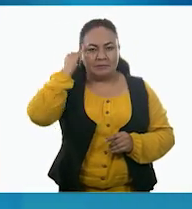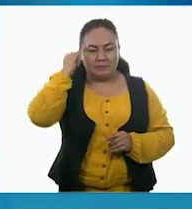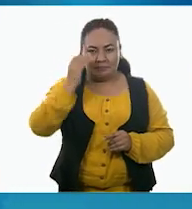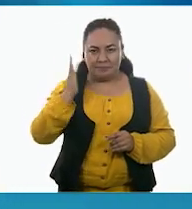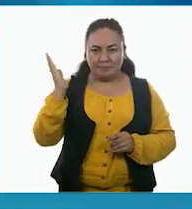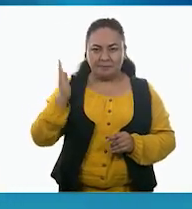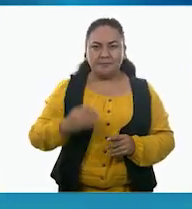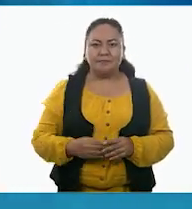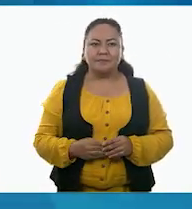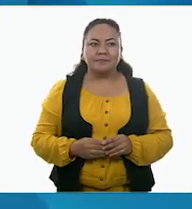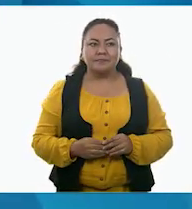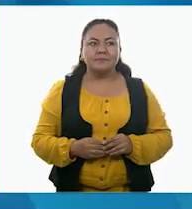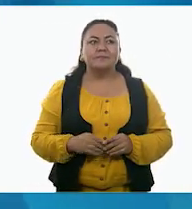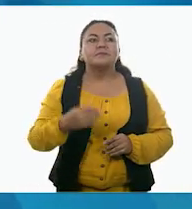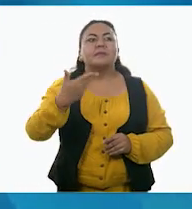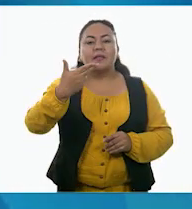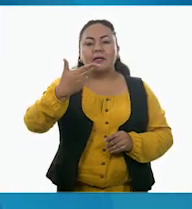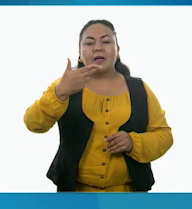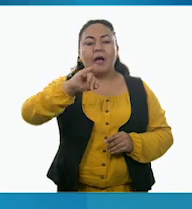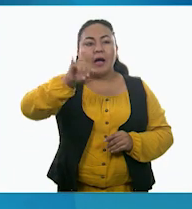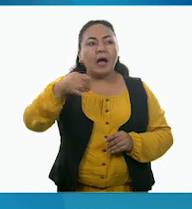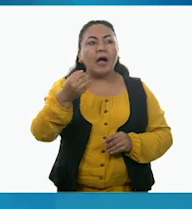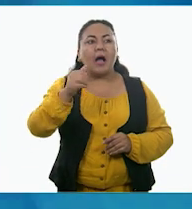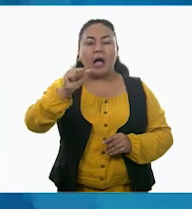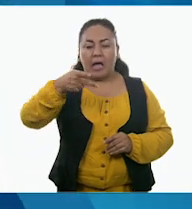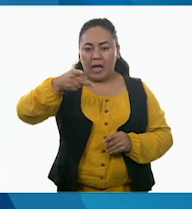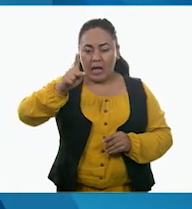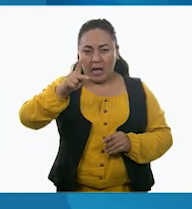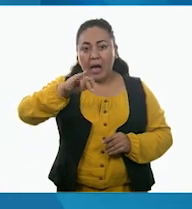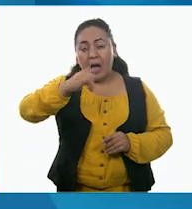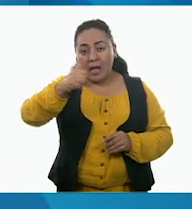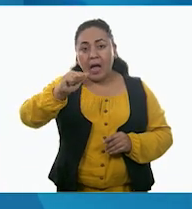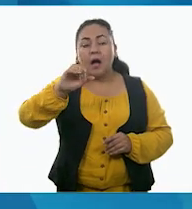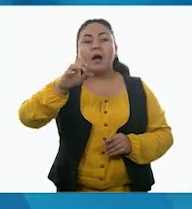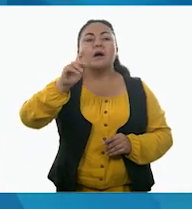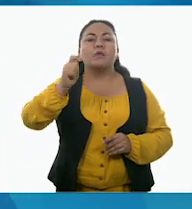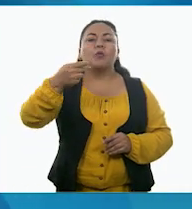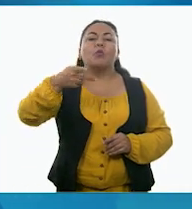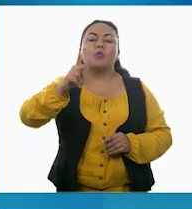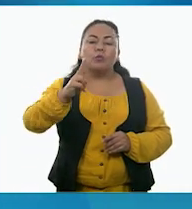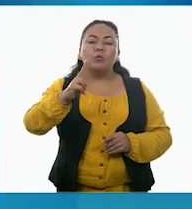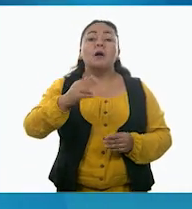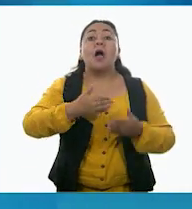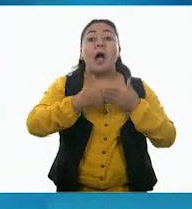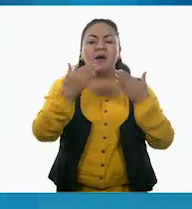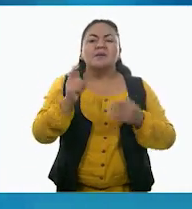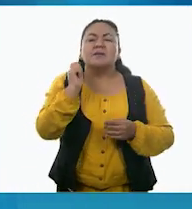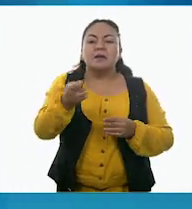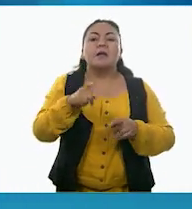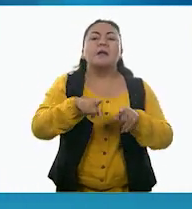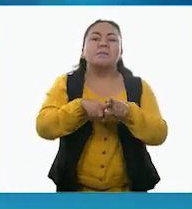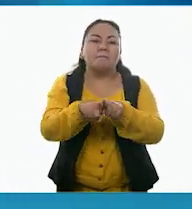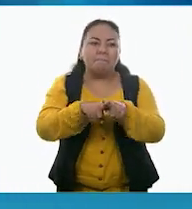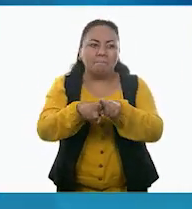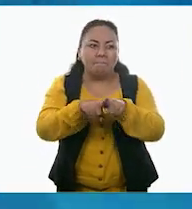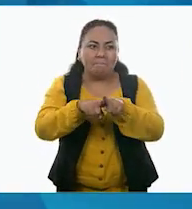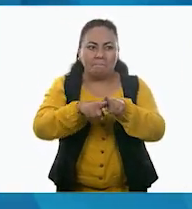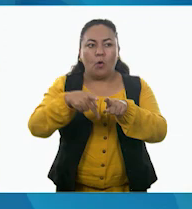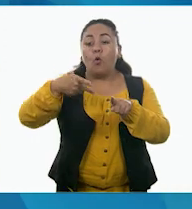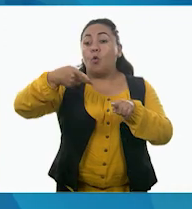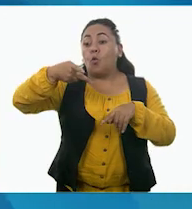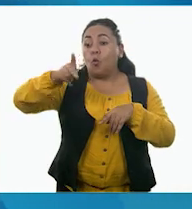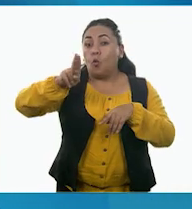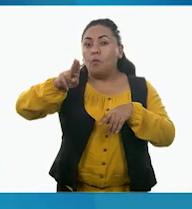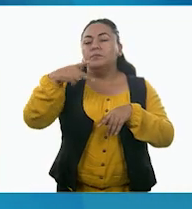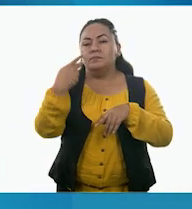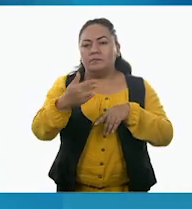Hayaku, ¿ok? Esta lleva dos palabras. La segunda, que es ku, significa hermano, y es más